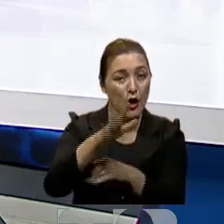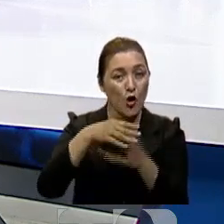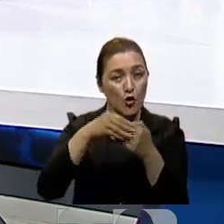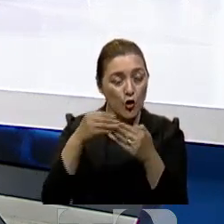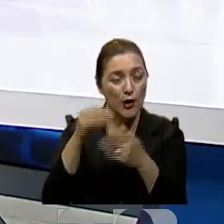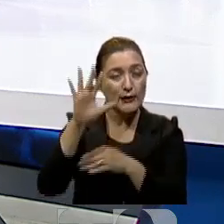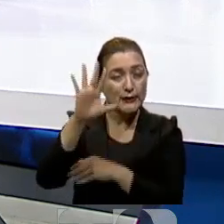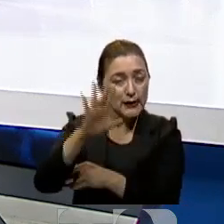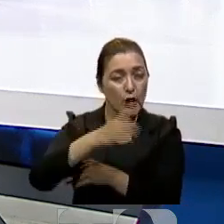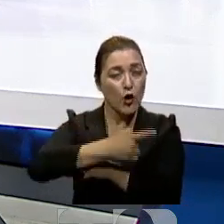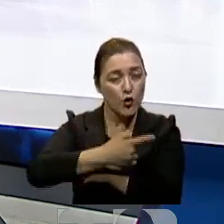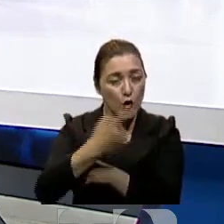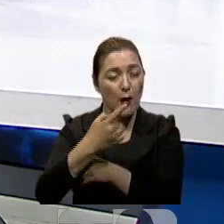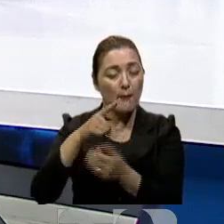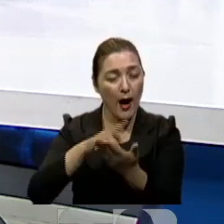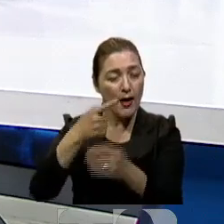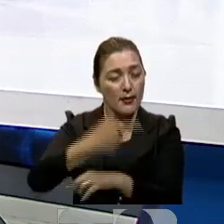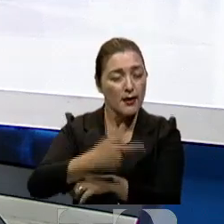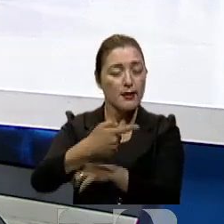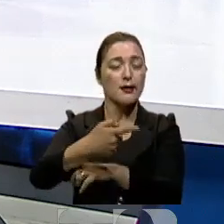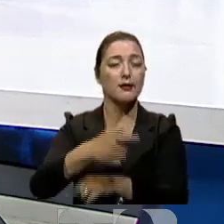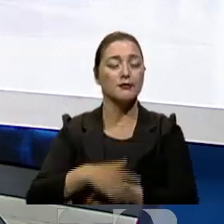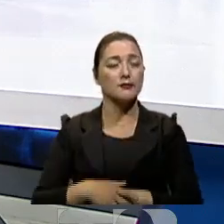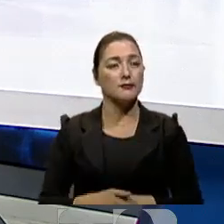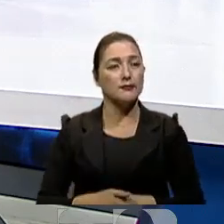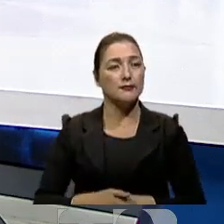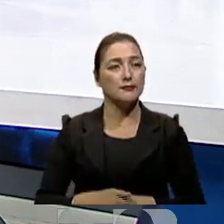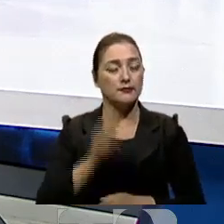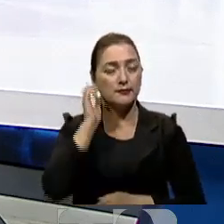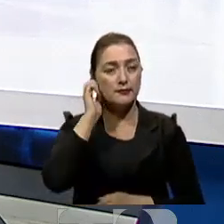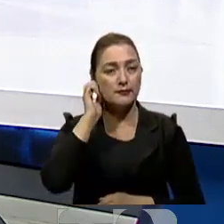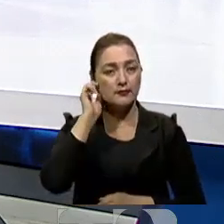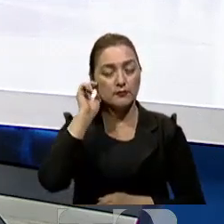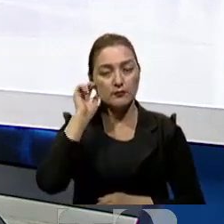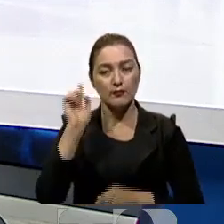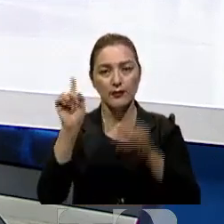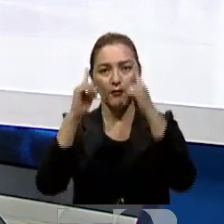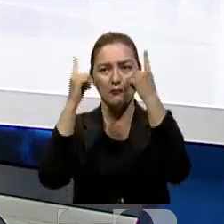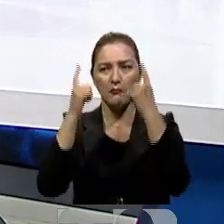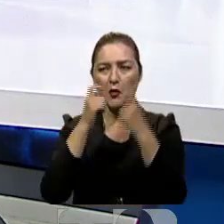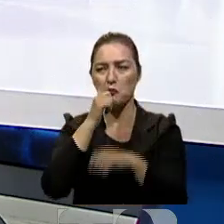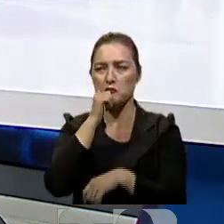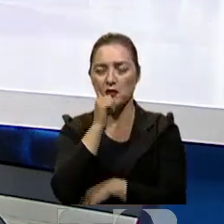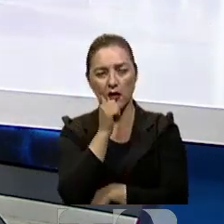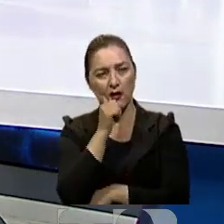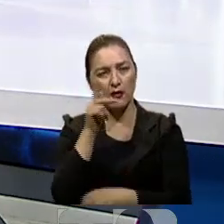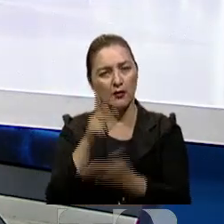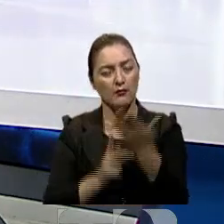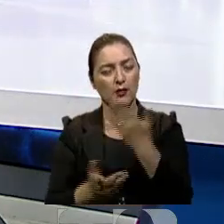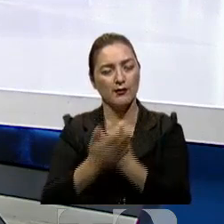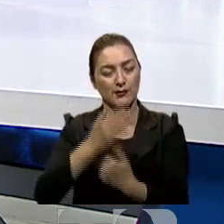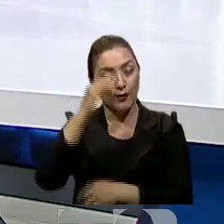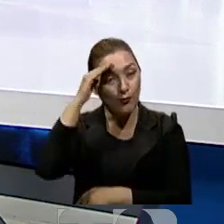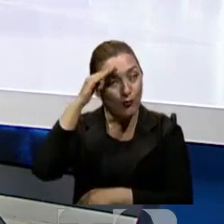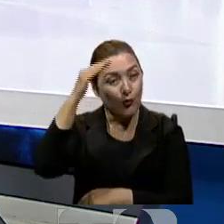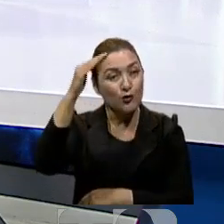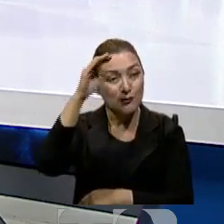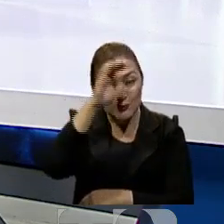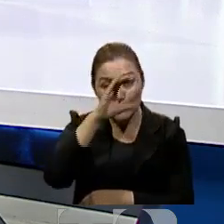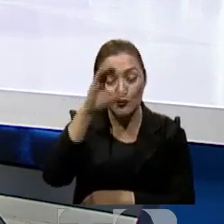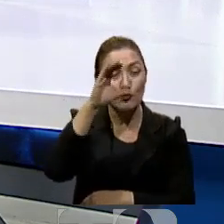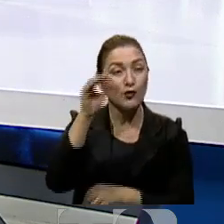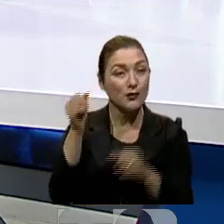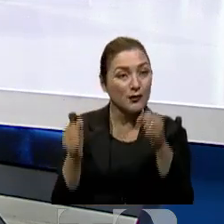dinero, perder tiempo, en fin. Como dices, Paul, aquí surgen un sinnúmero de interrogantes. ¿Qué está pasando? ¿La policía busca